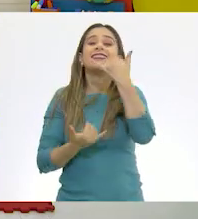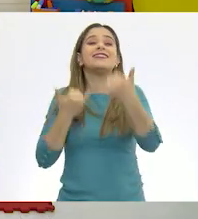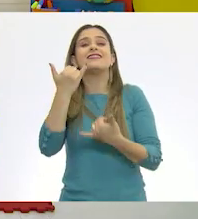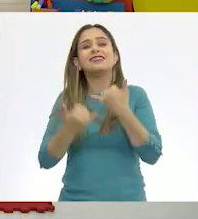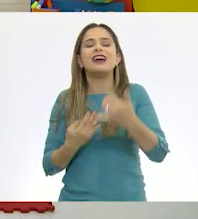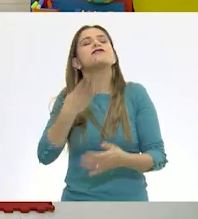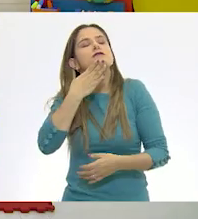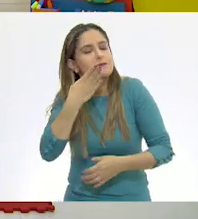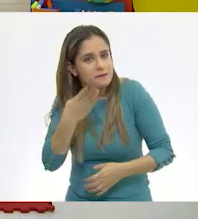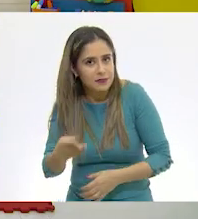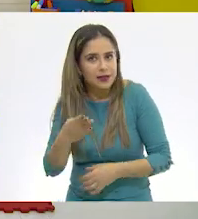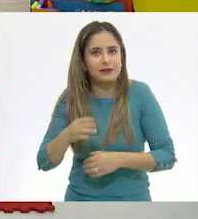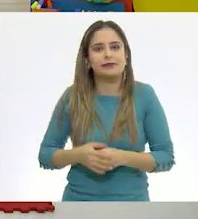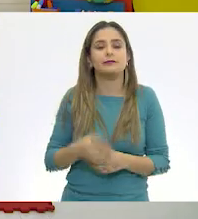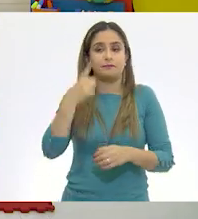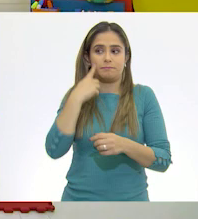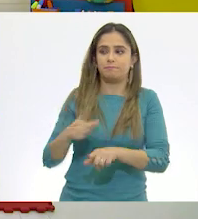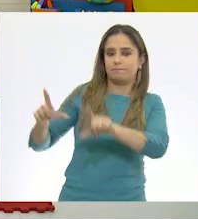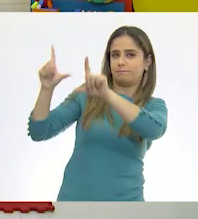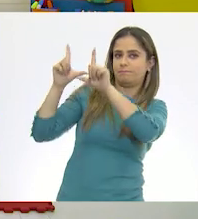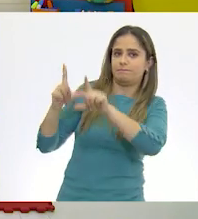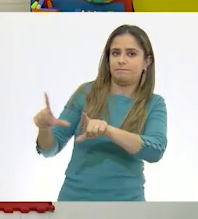¡Wow! Esto es para poner nuestras imágenes.